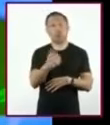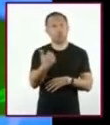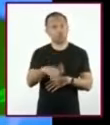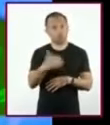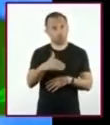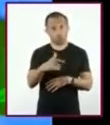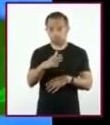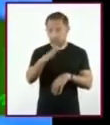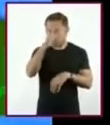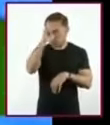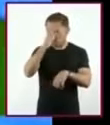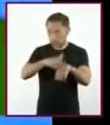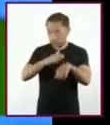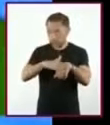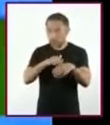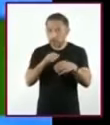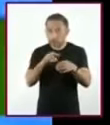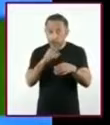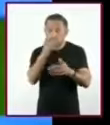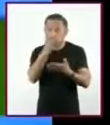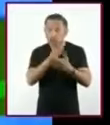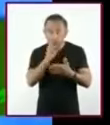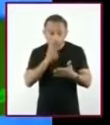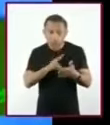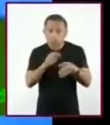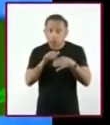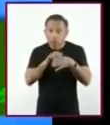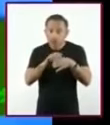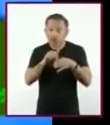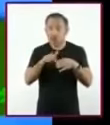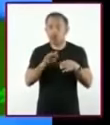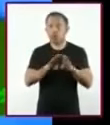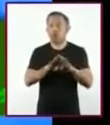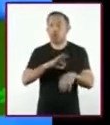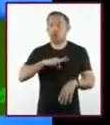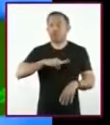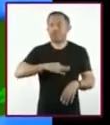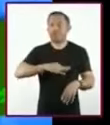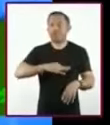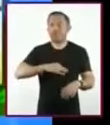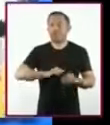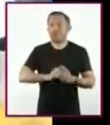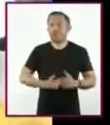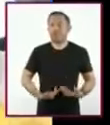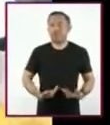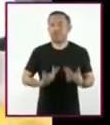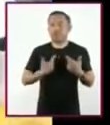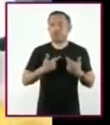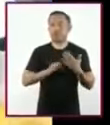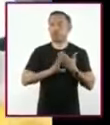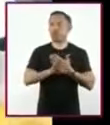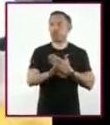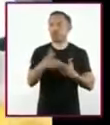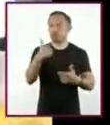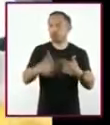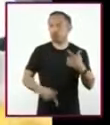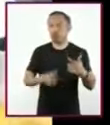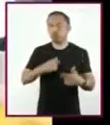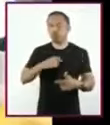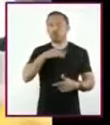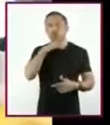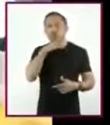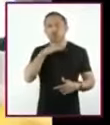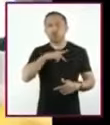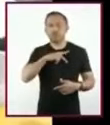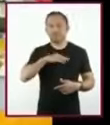todo lo que es morado tiene gran poder antioxidante y desintoxicante también. Entonces